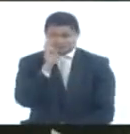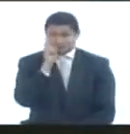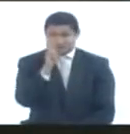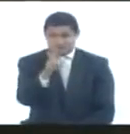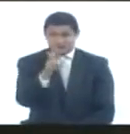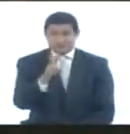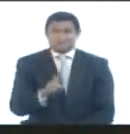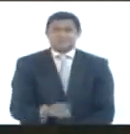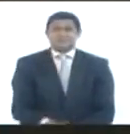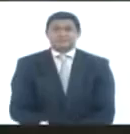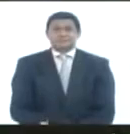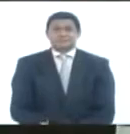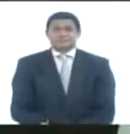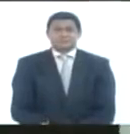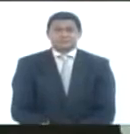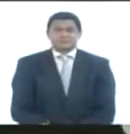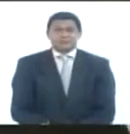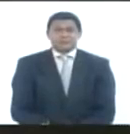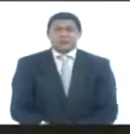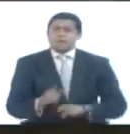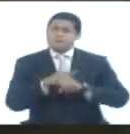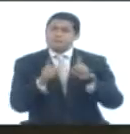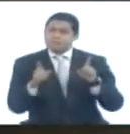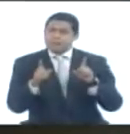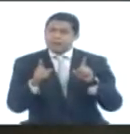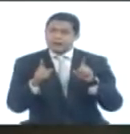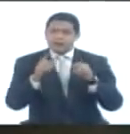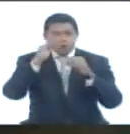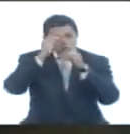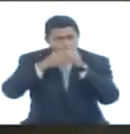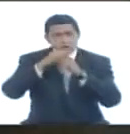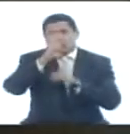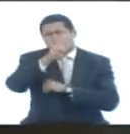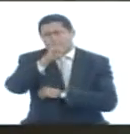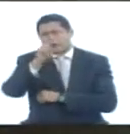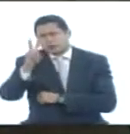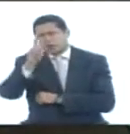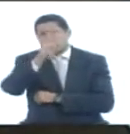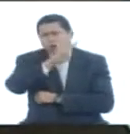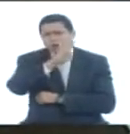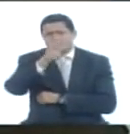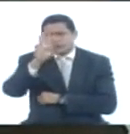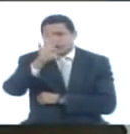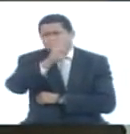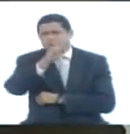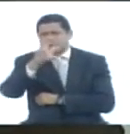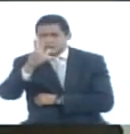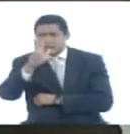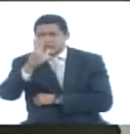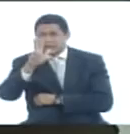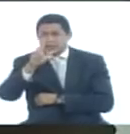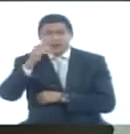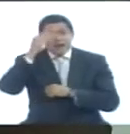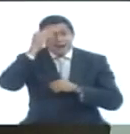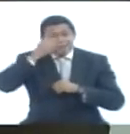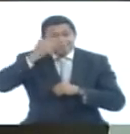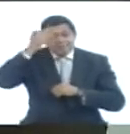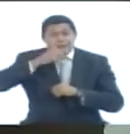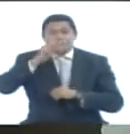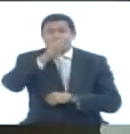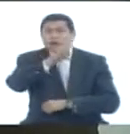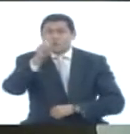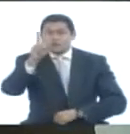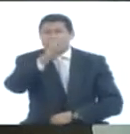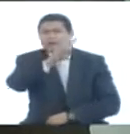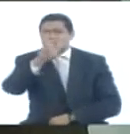en dioptrías que el cristalino. Mientras la córnea tiene 42, 43, 44 dioptrías, el cristalino tiene